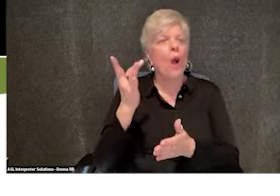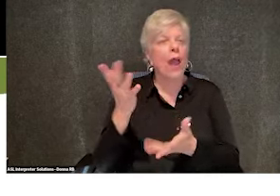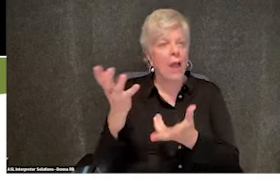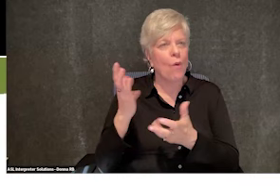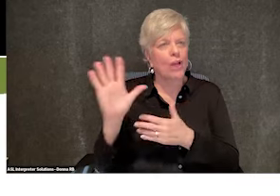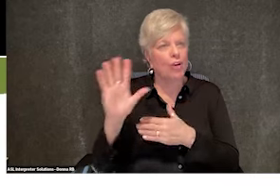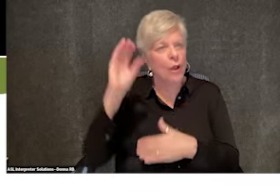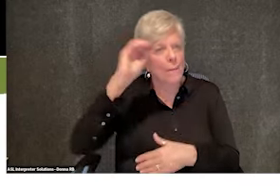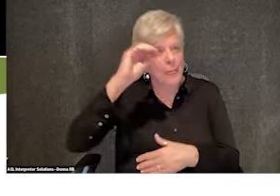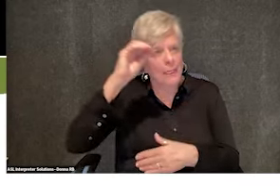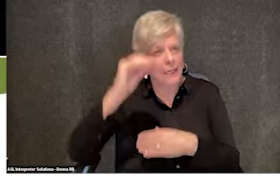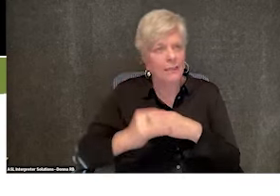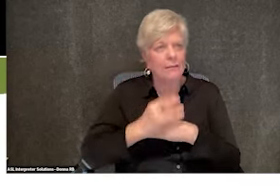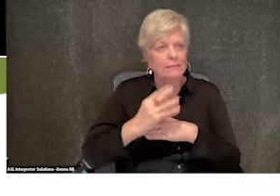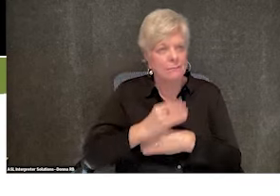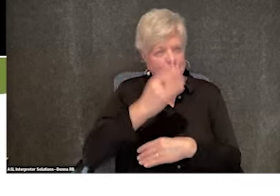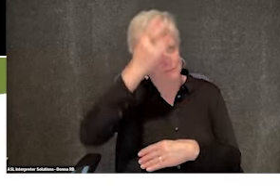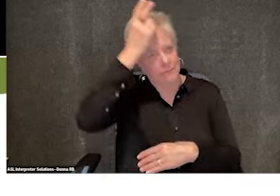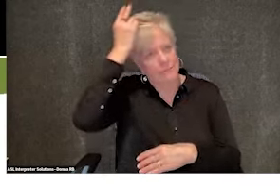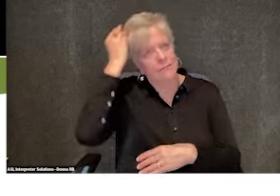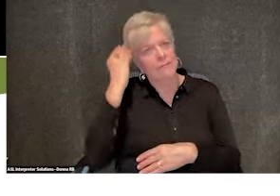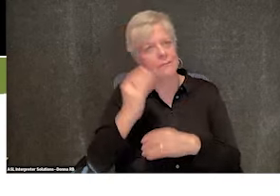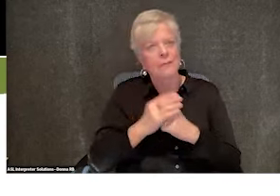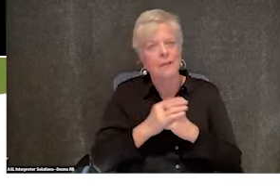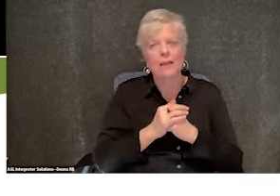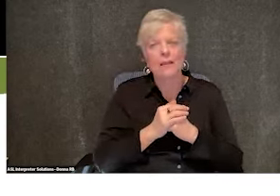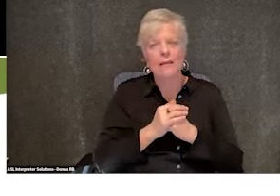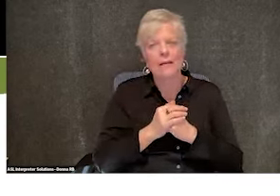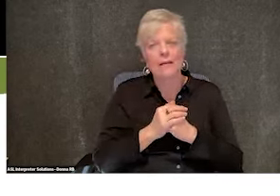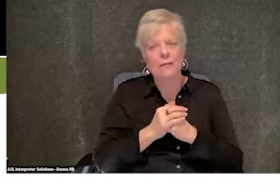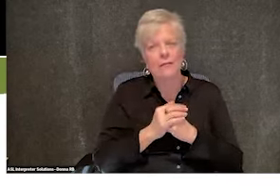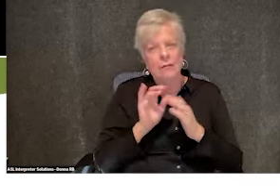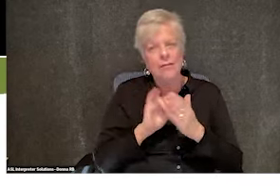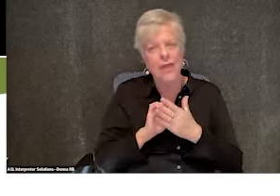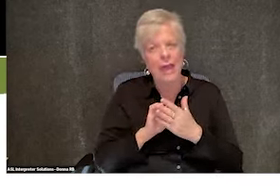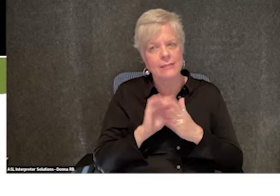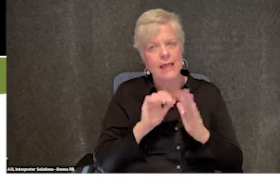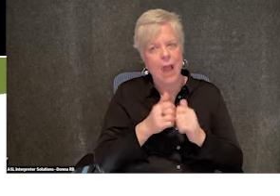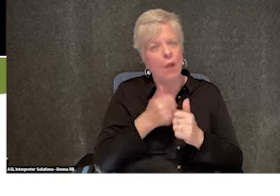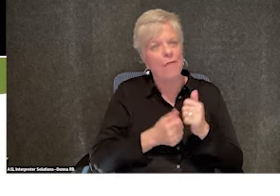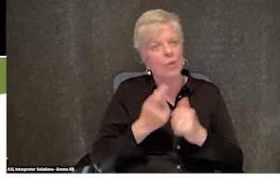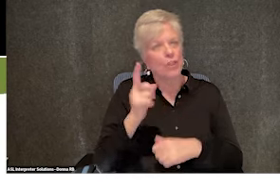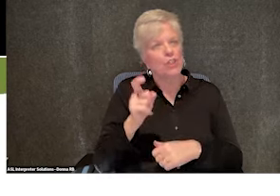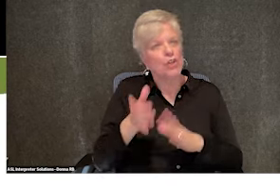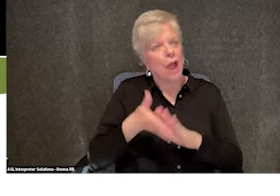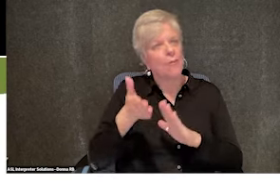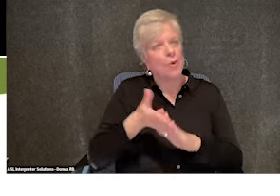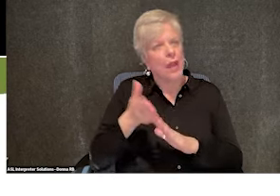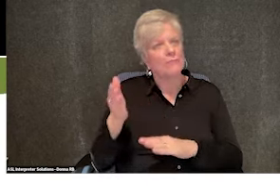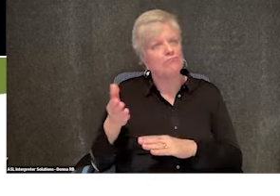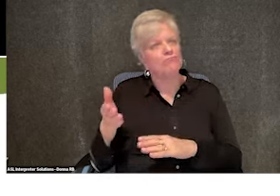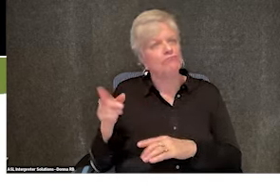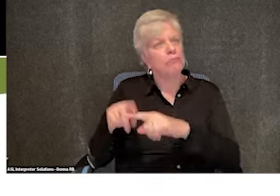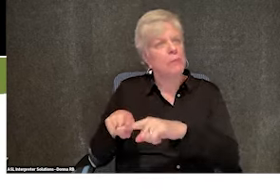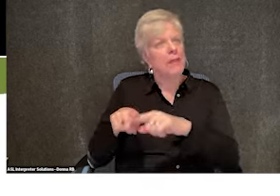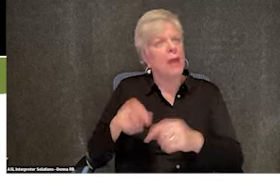¿Cómo van? Si yo tengo un problema. Y cuando estuve en la escuela tenía, o sea, yo